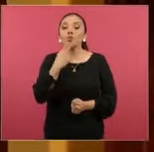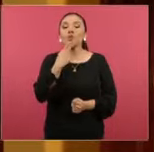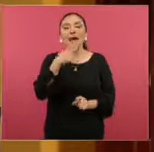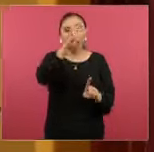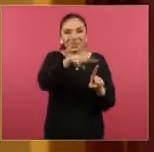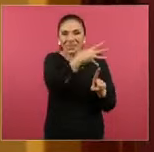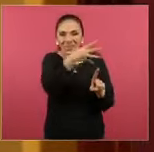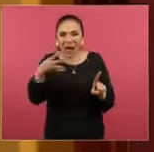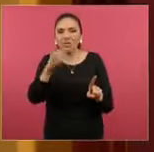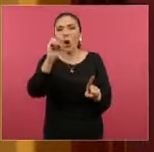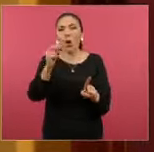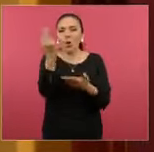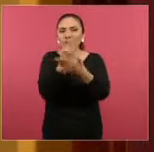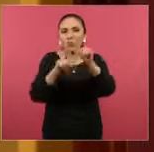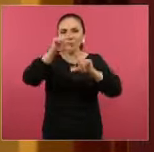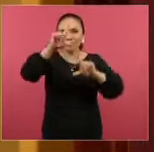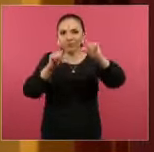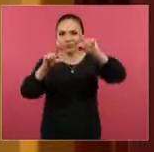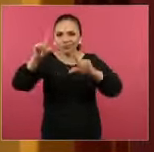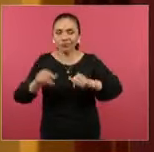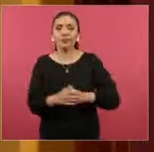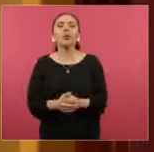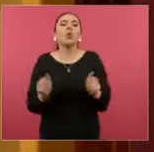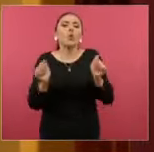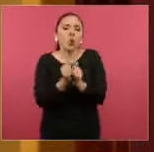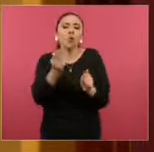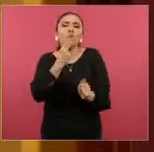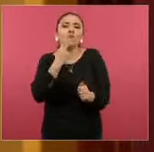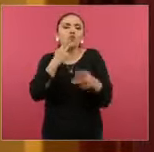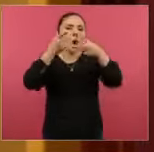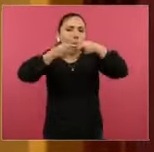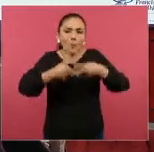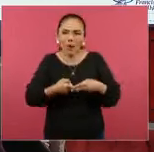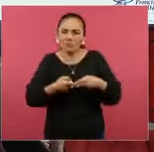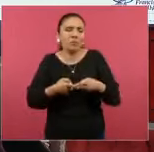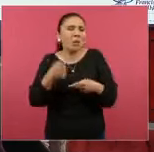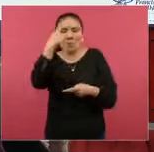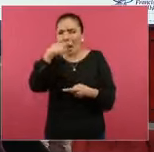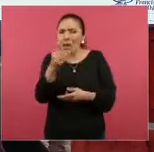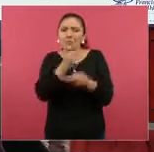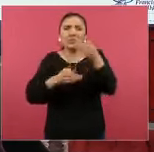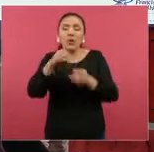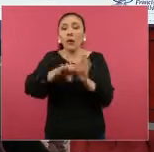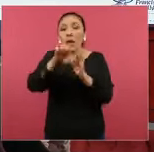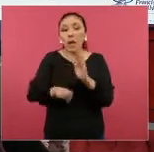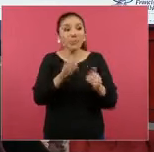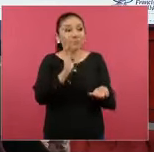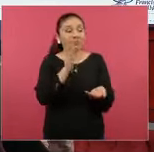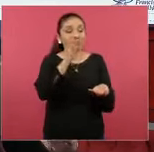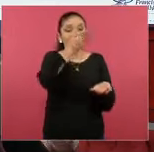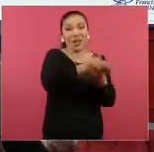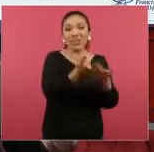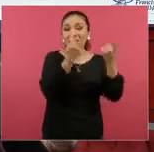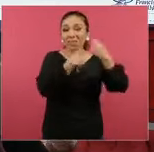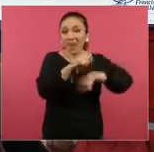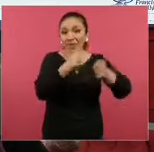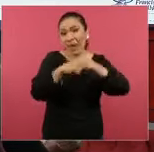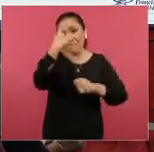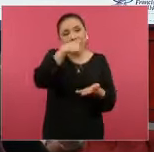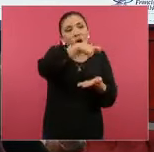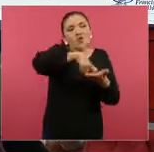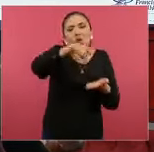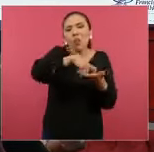dijimos, usan operaciones básicas en todo. Desde que va a la tiendita, realiza una operación básica para poder comprar